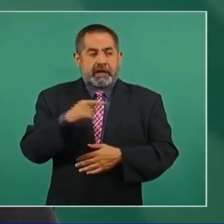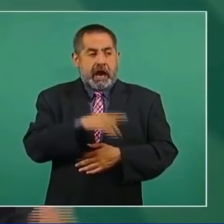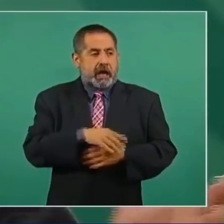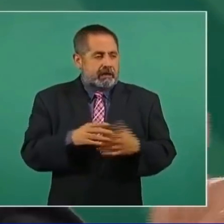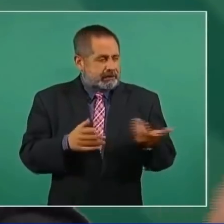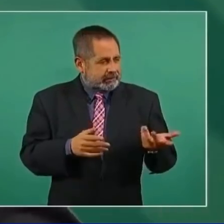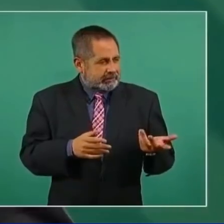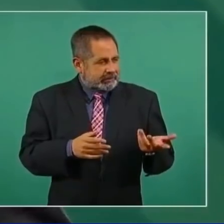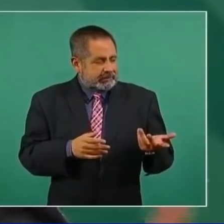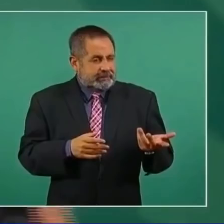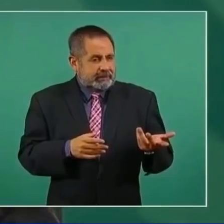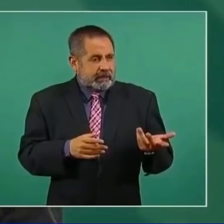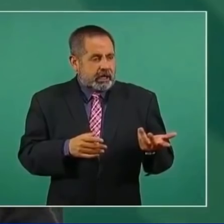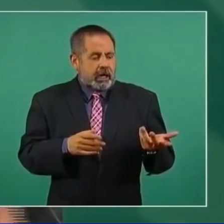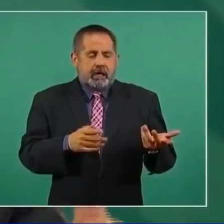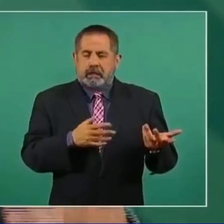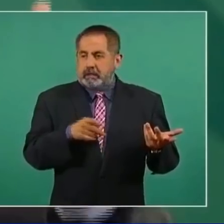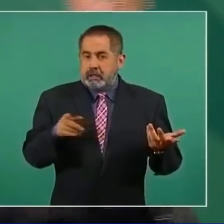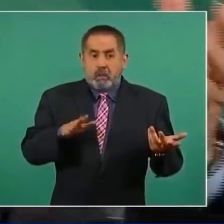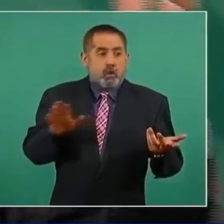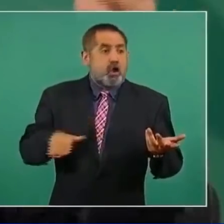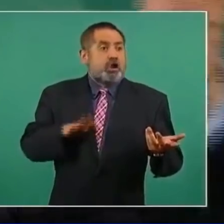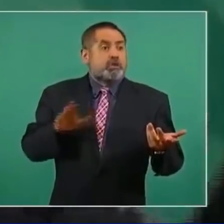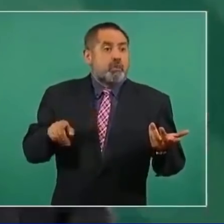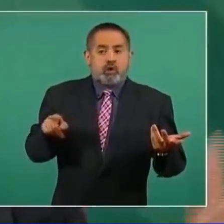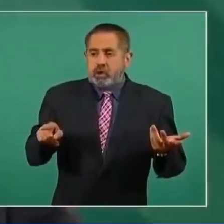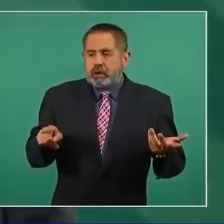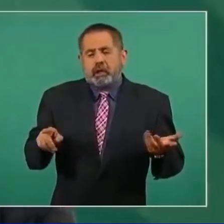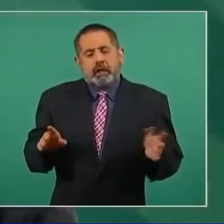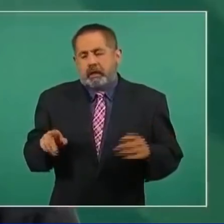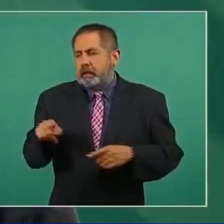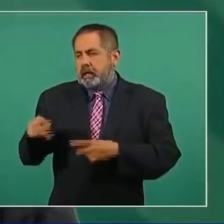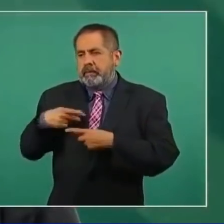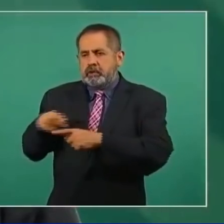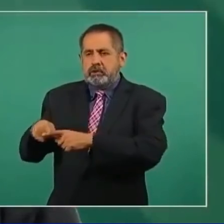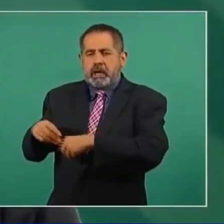que afortunadamente vivió más tiempo,